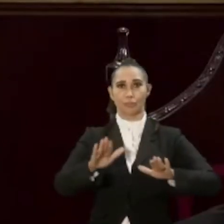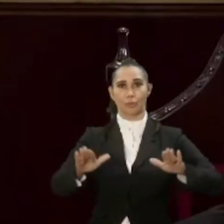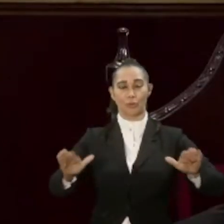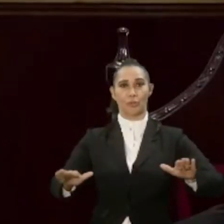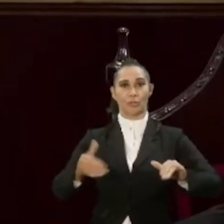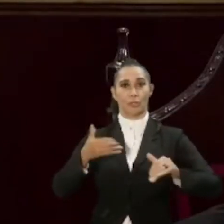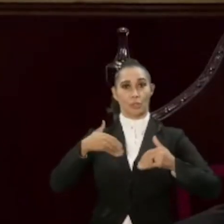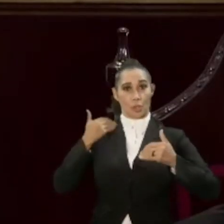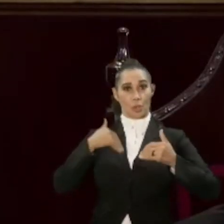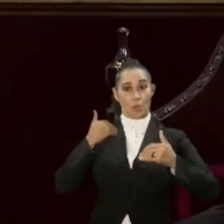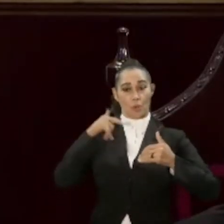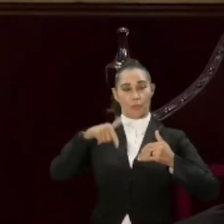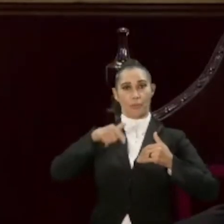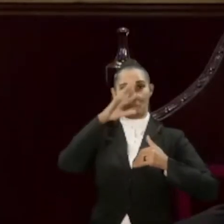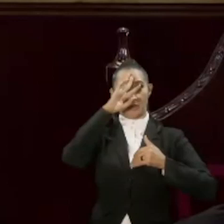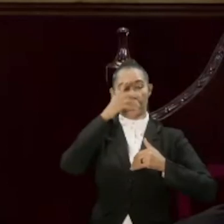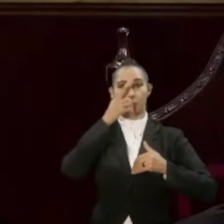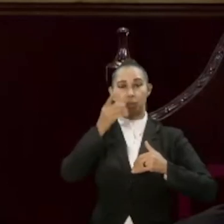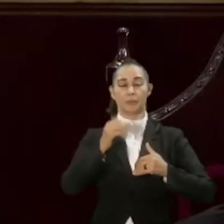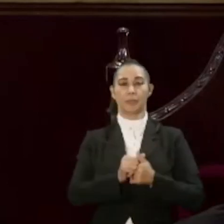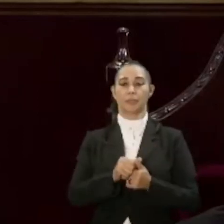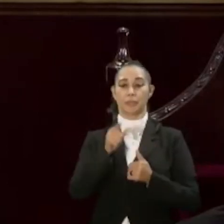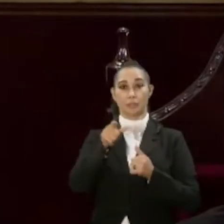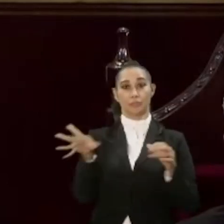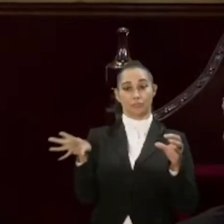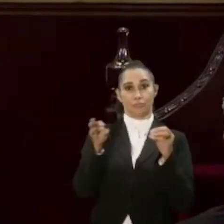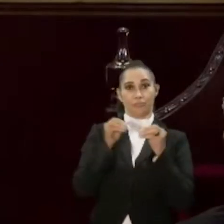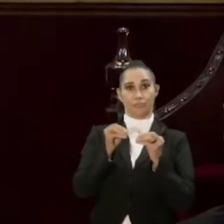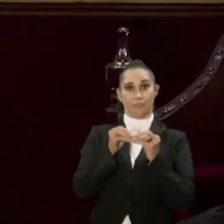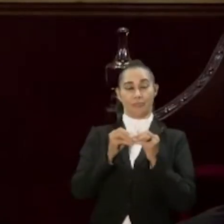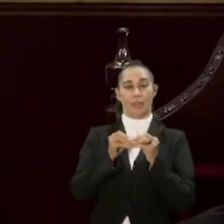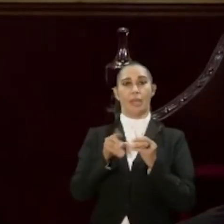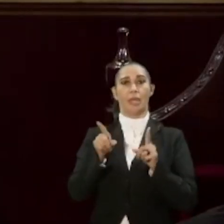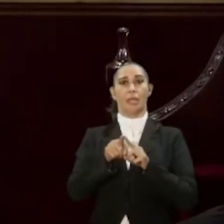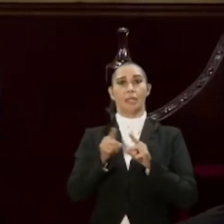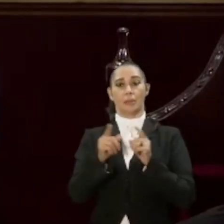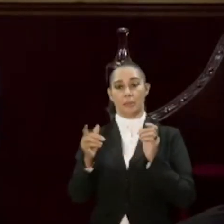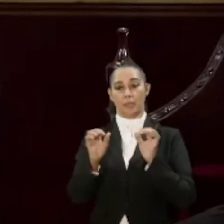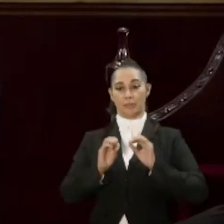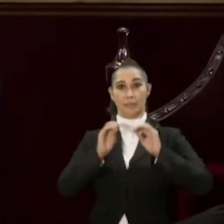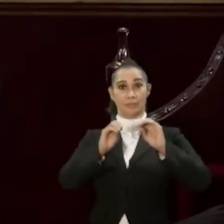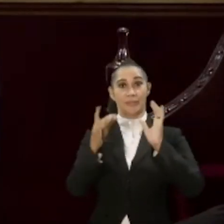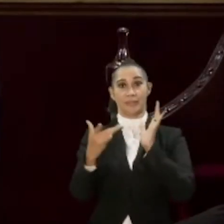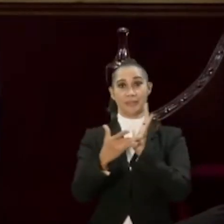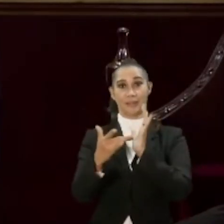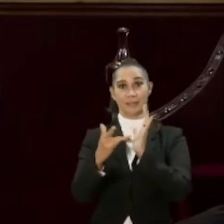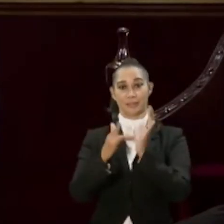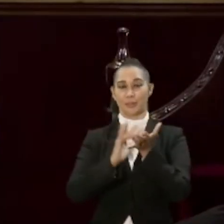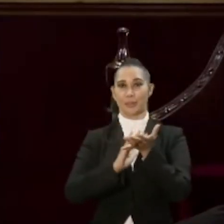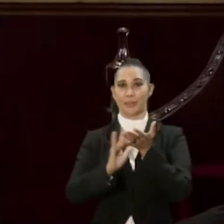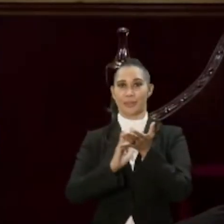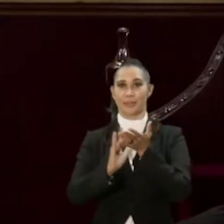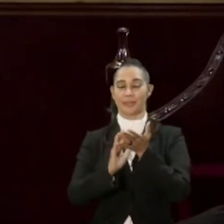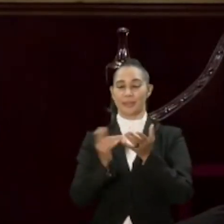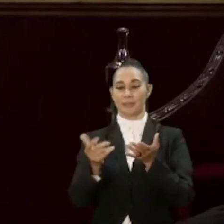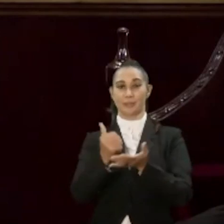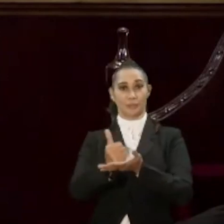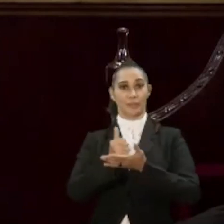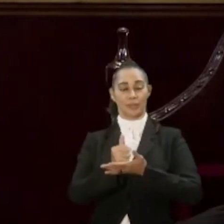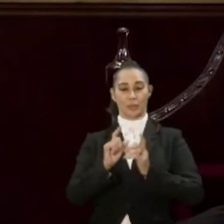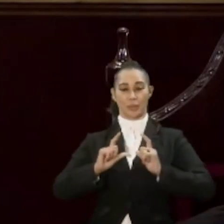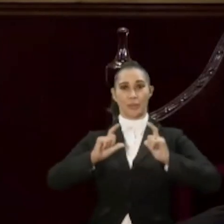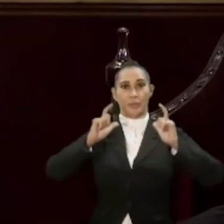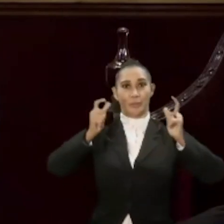y adolescentes del país. A esto debemos añadir nuestra apuesta por las tecnologías digitales, que nos ha llevado a entregar en el